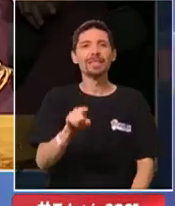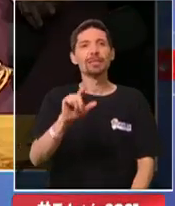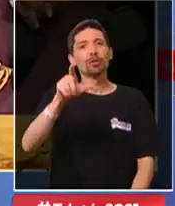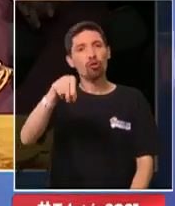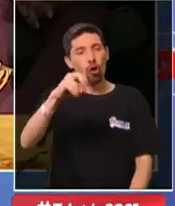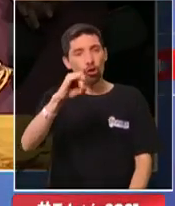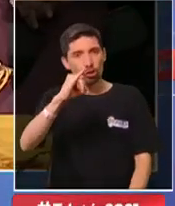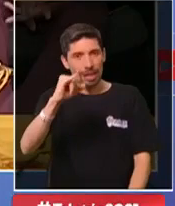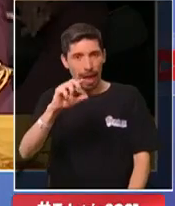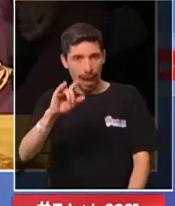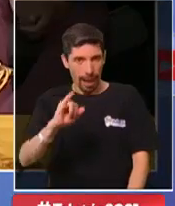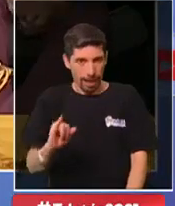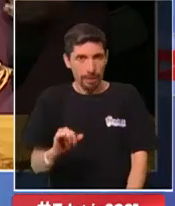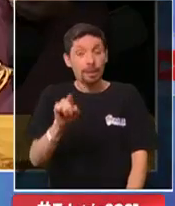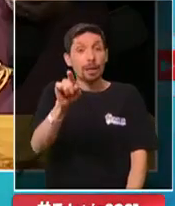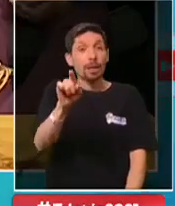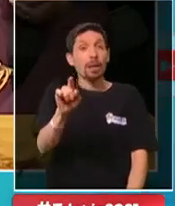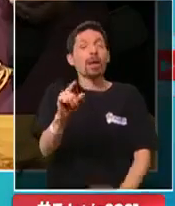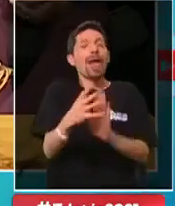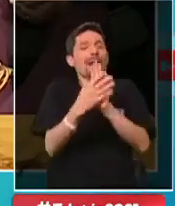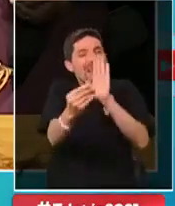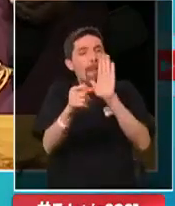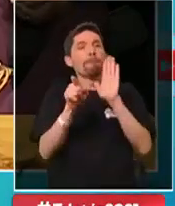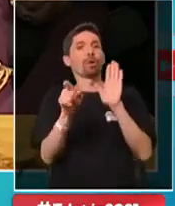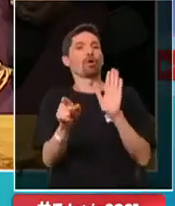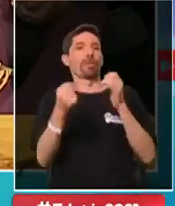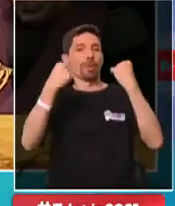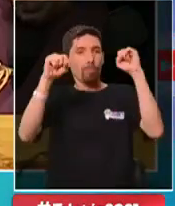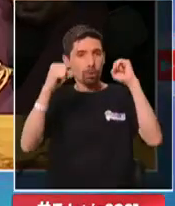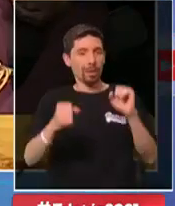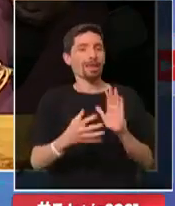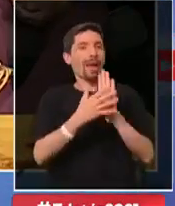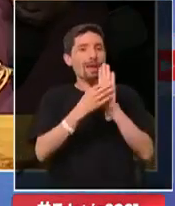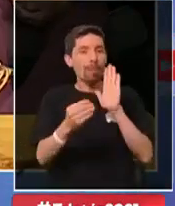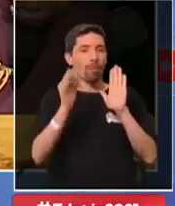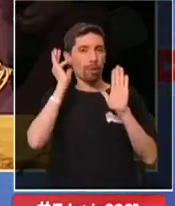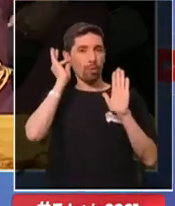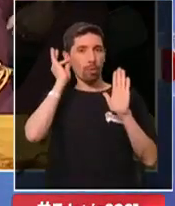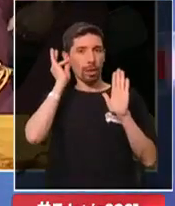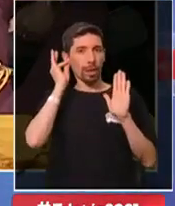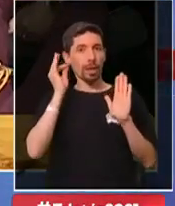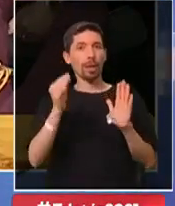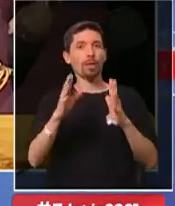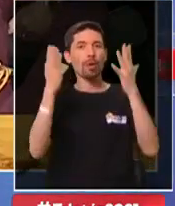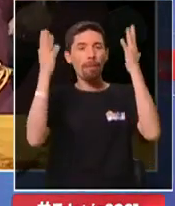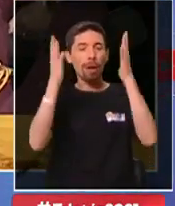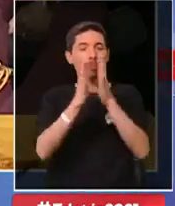ejemplo de deportista. Gracias. Y de mujer. Un beso grande y muy buenas noches. Muy buenas noches.